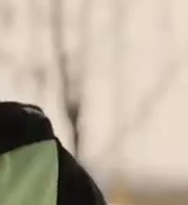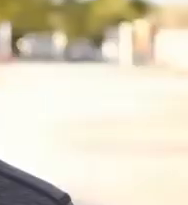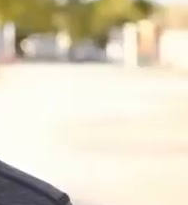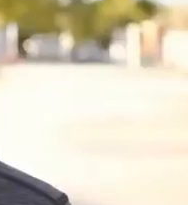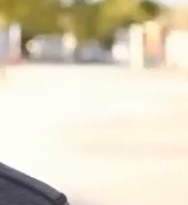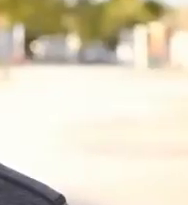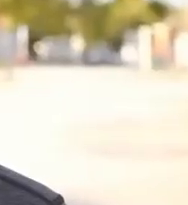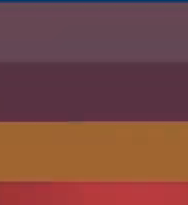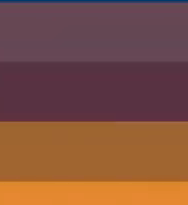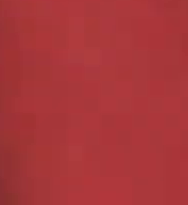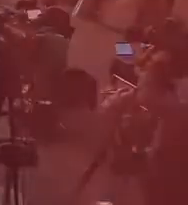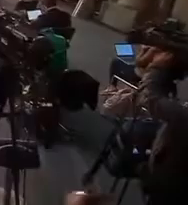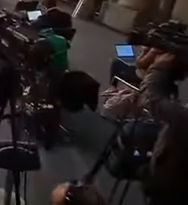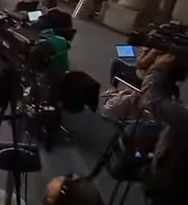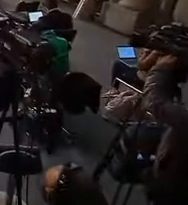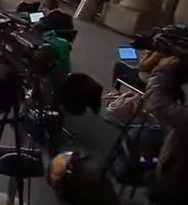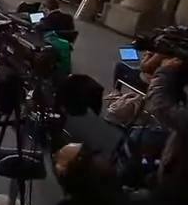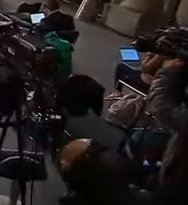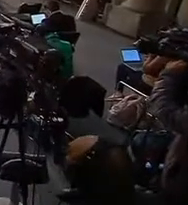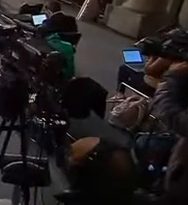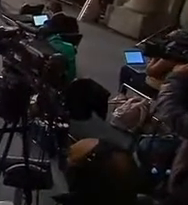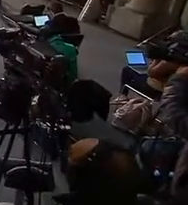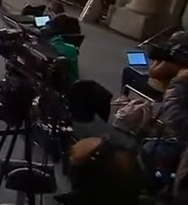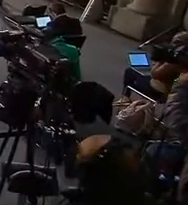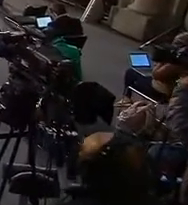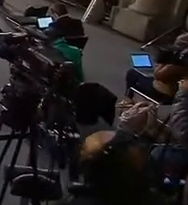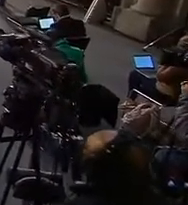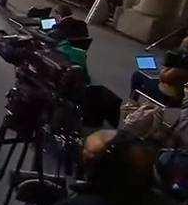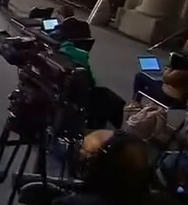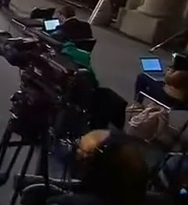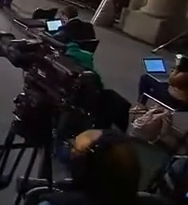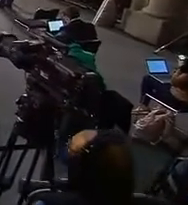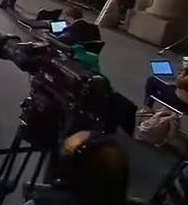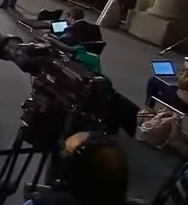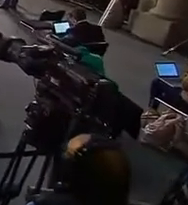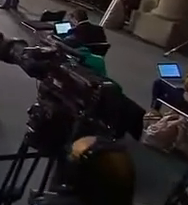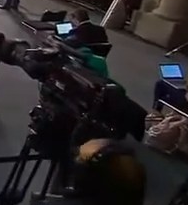Gobierno de México.